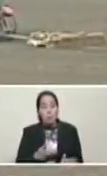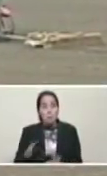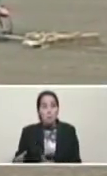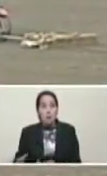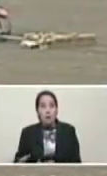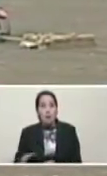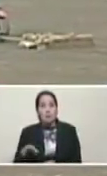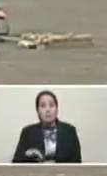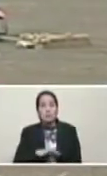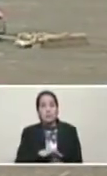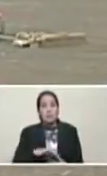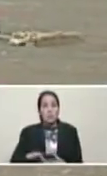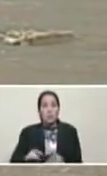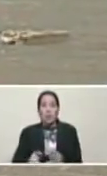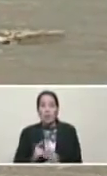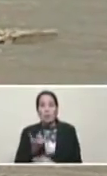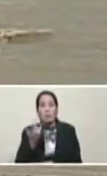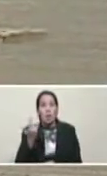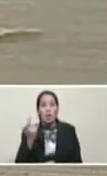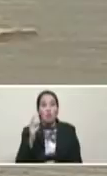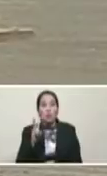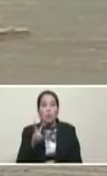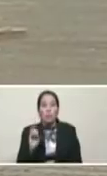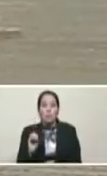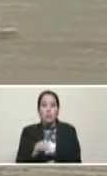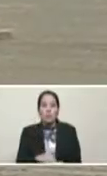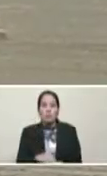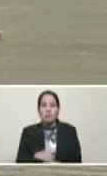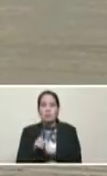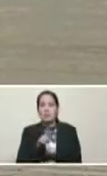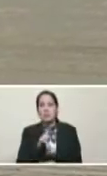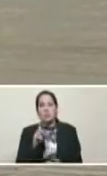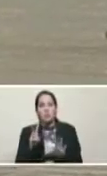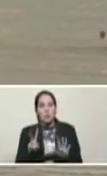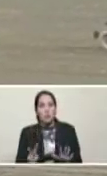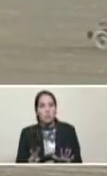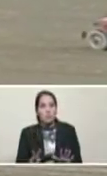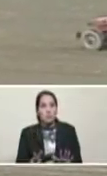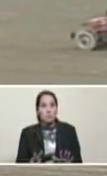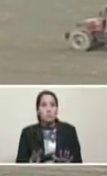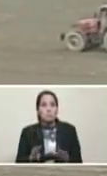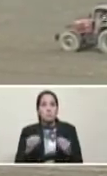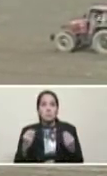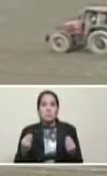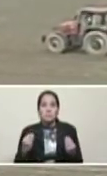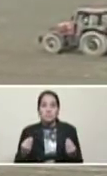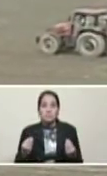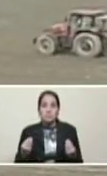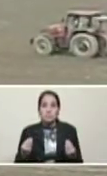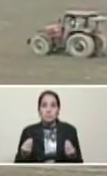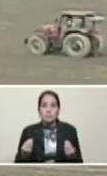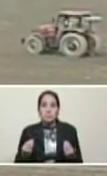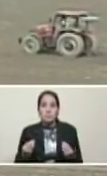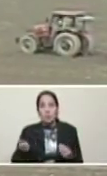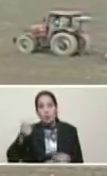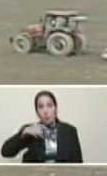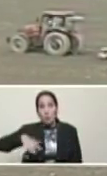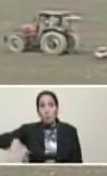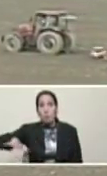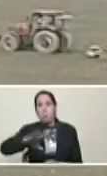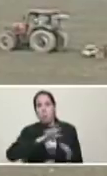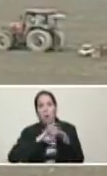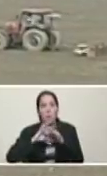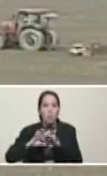2019 como en efecto a usted lo menciona presidente trabajando y produciendo este pueblo en unión